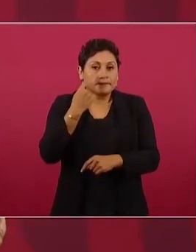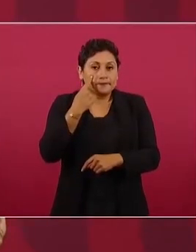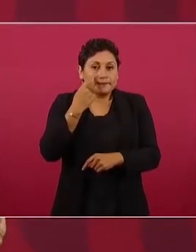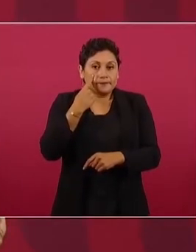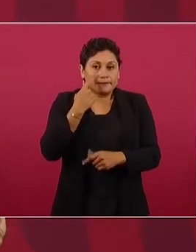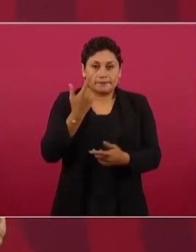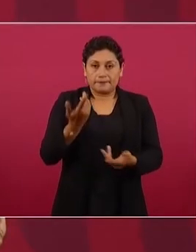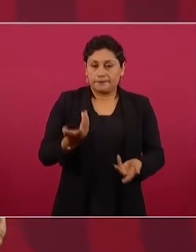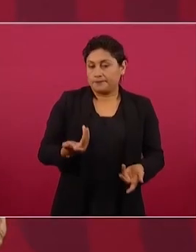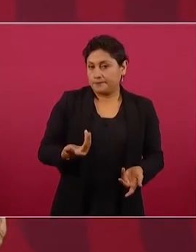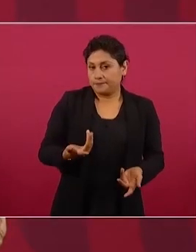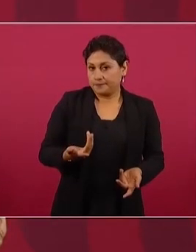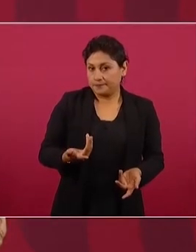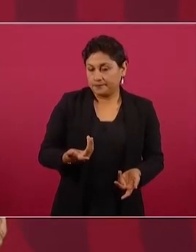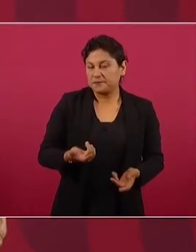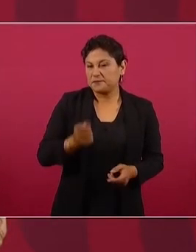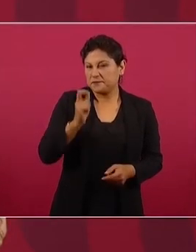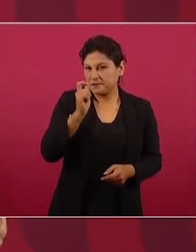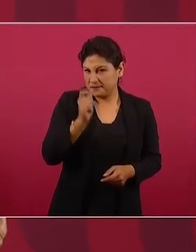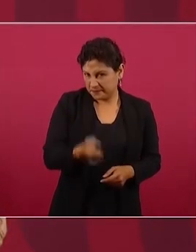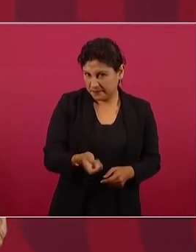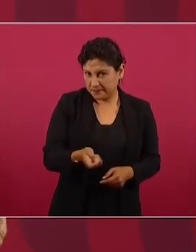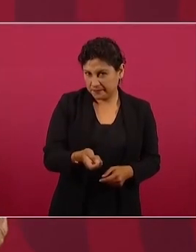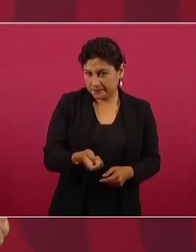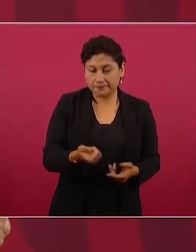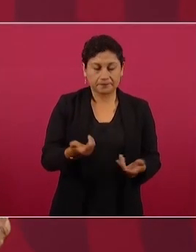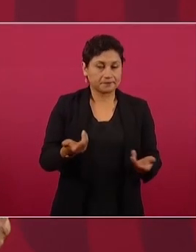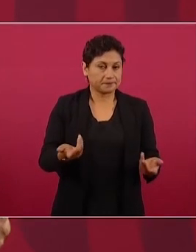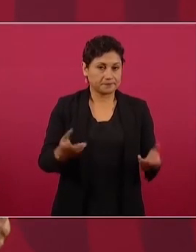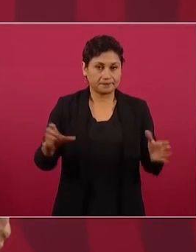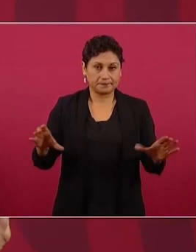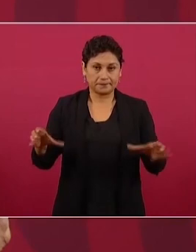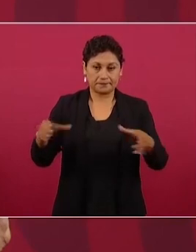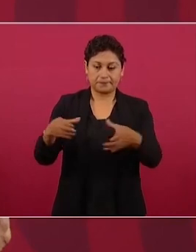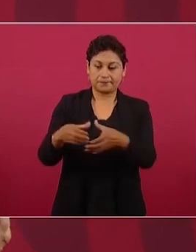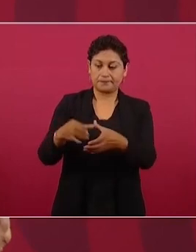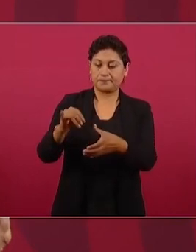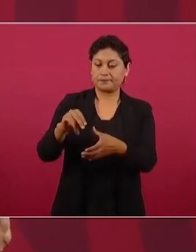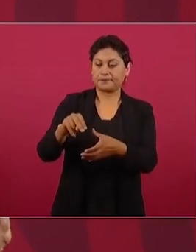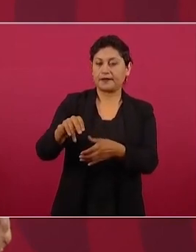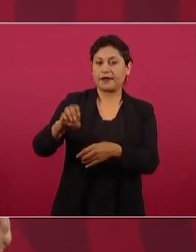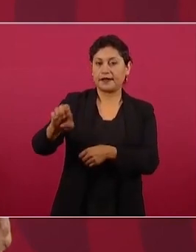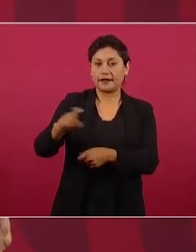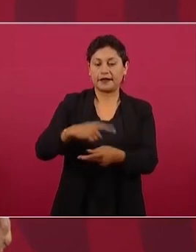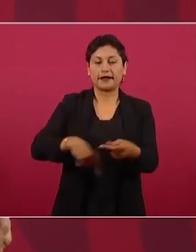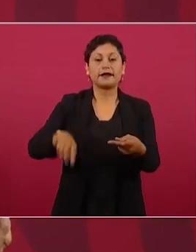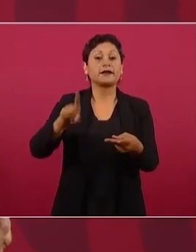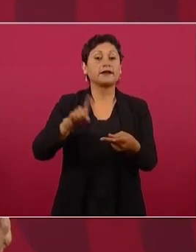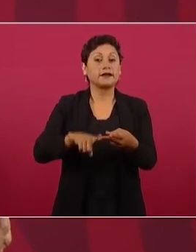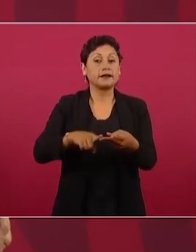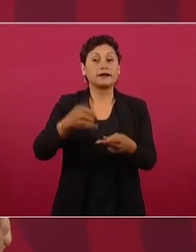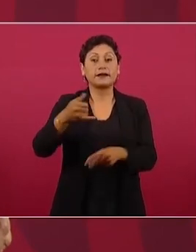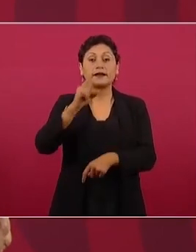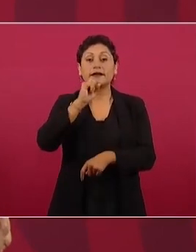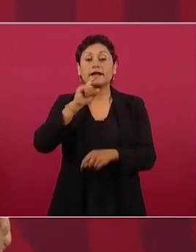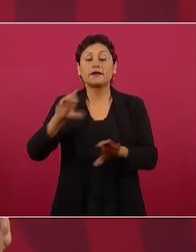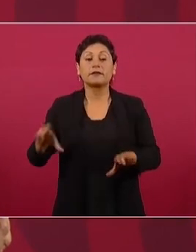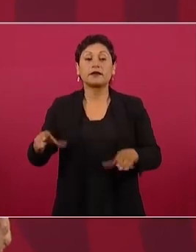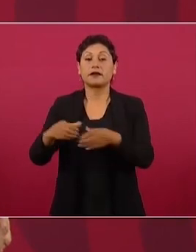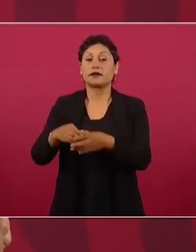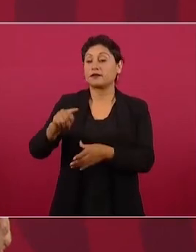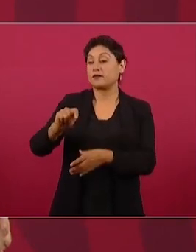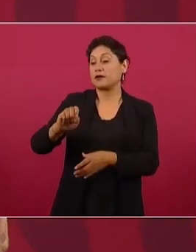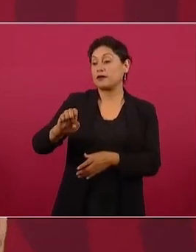Lo cierto es de que el INE y el Tribunal Electoral no